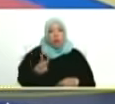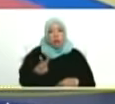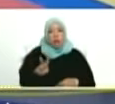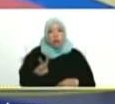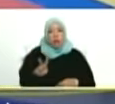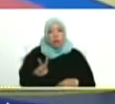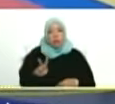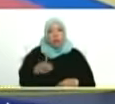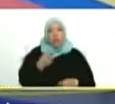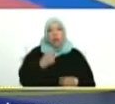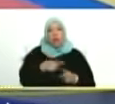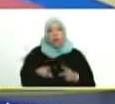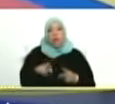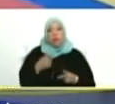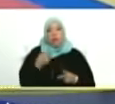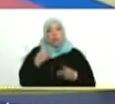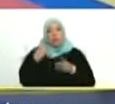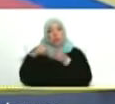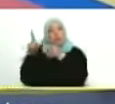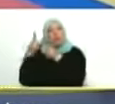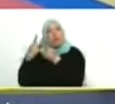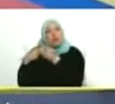la calle 1, la 2,